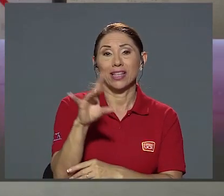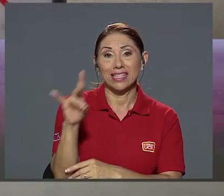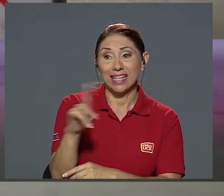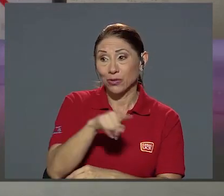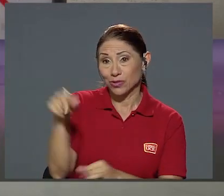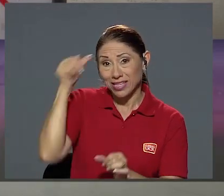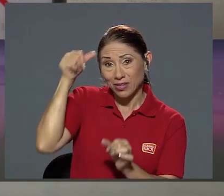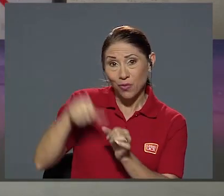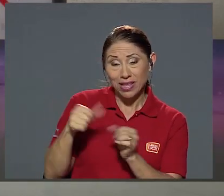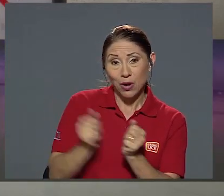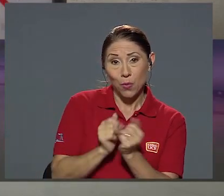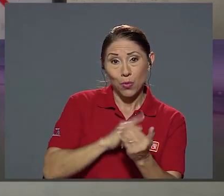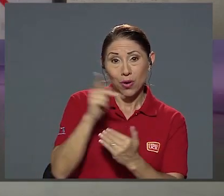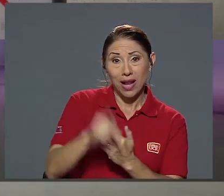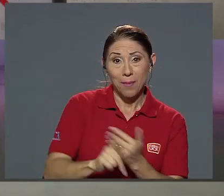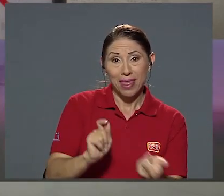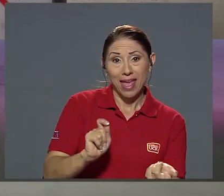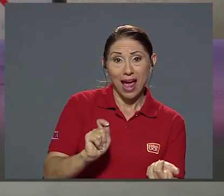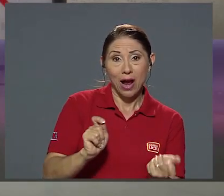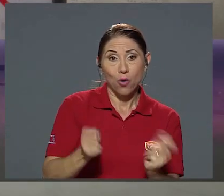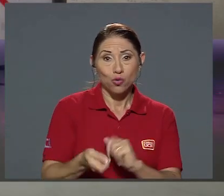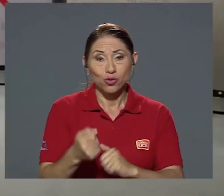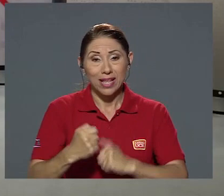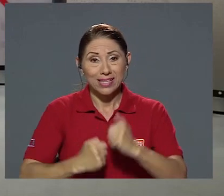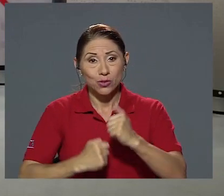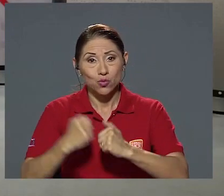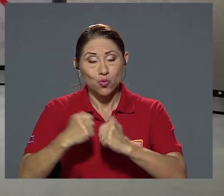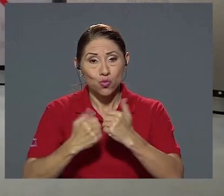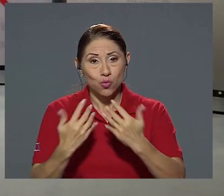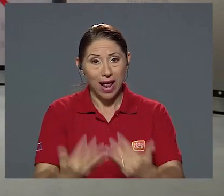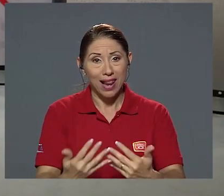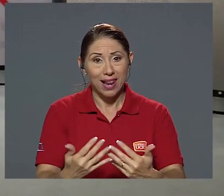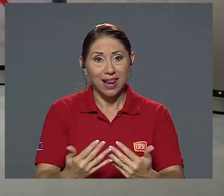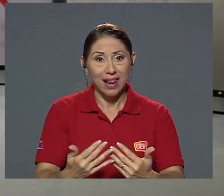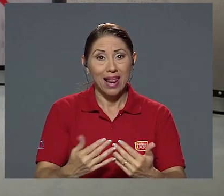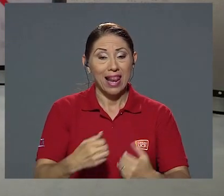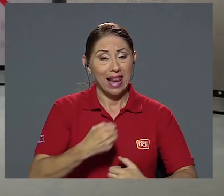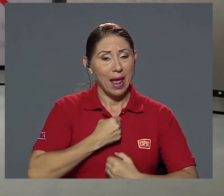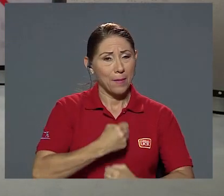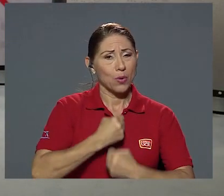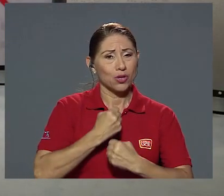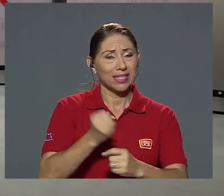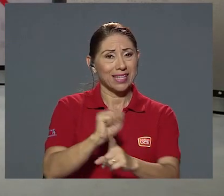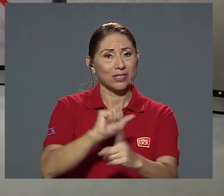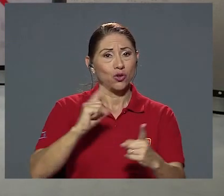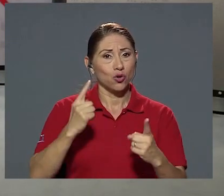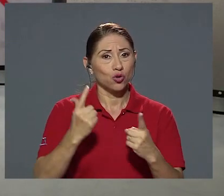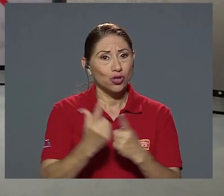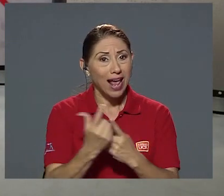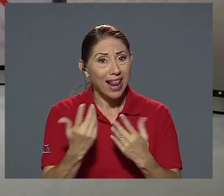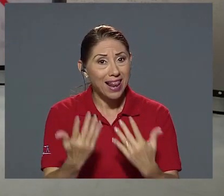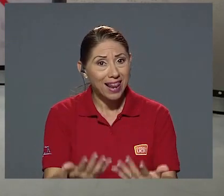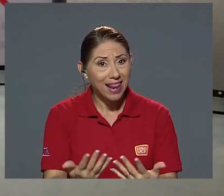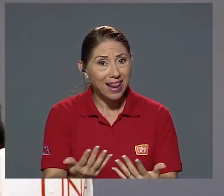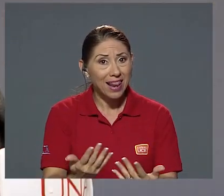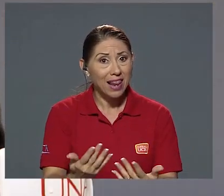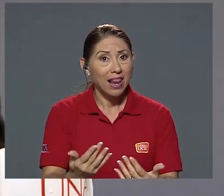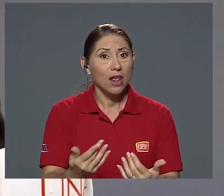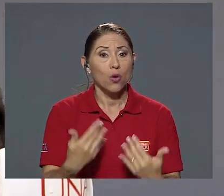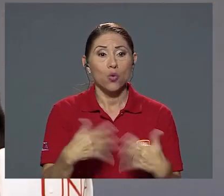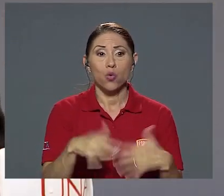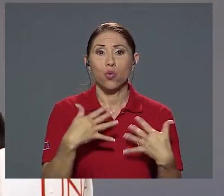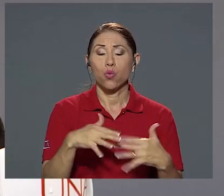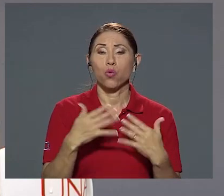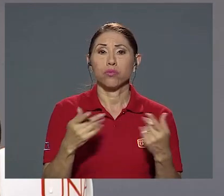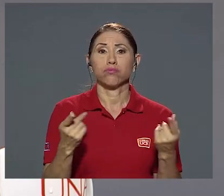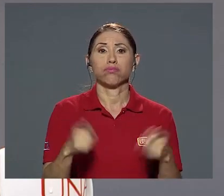estructural, que la protesta social fue prácticamente arrasada luego de una guerra, pero fue arrasada y la gente